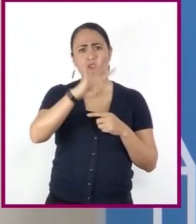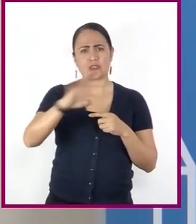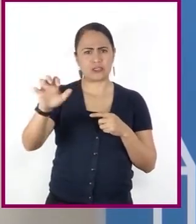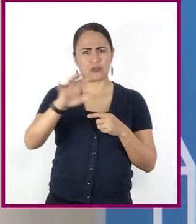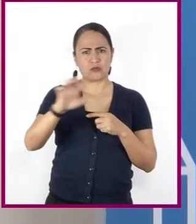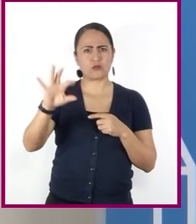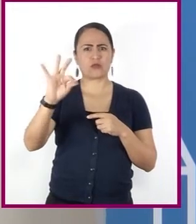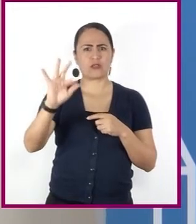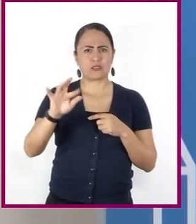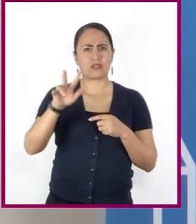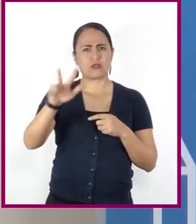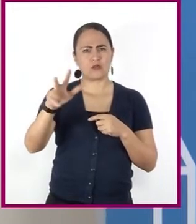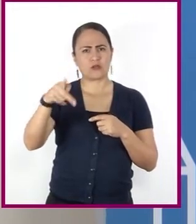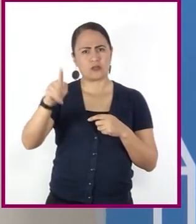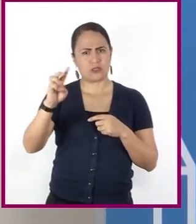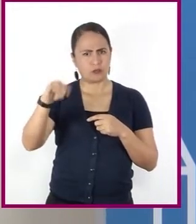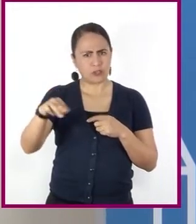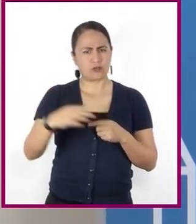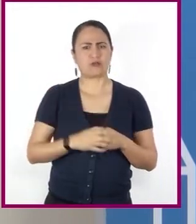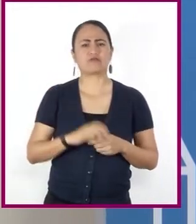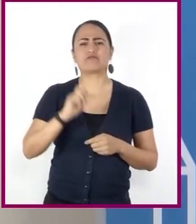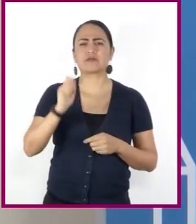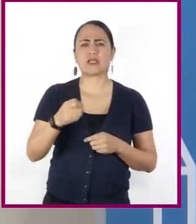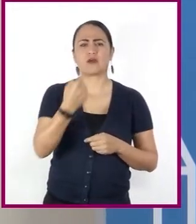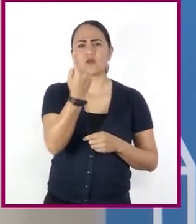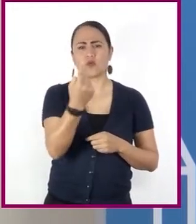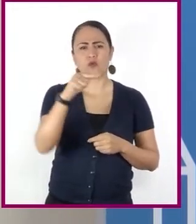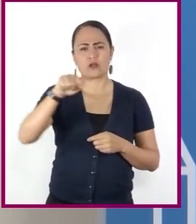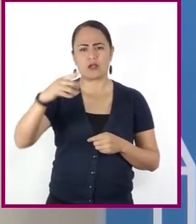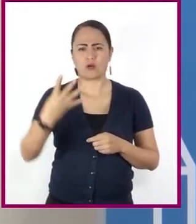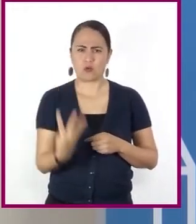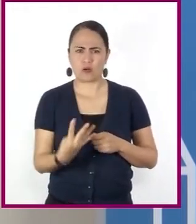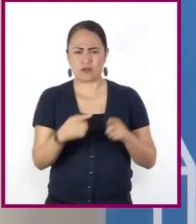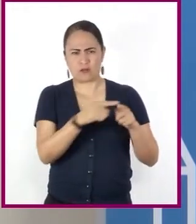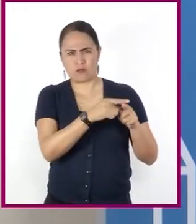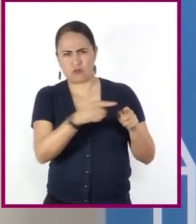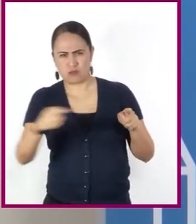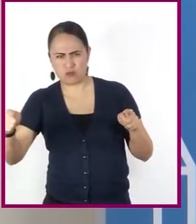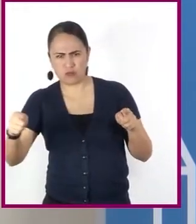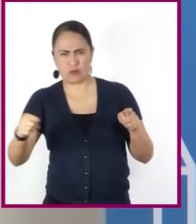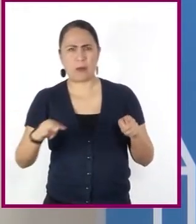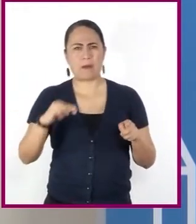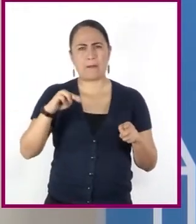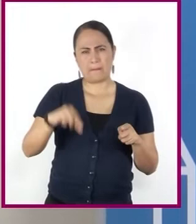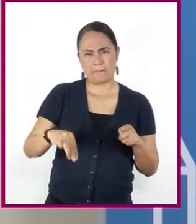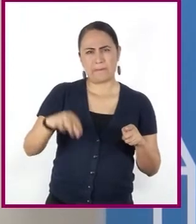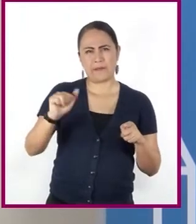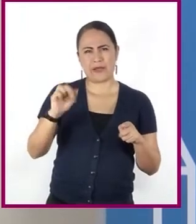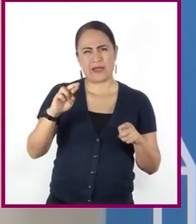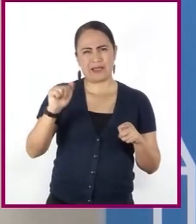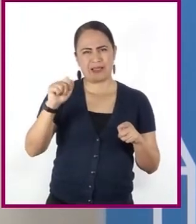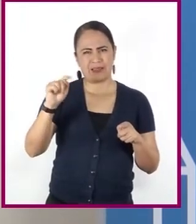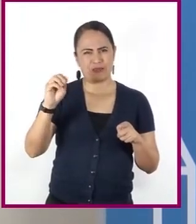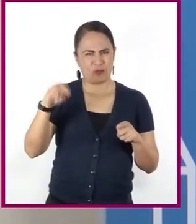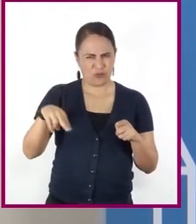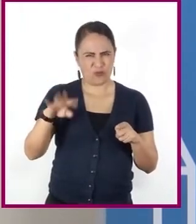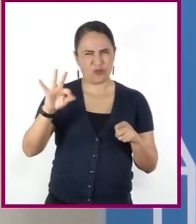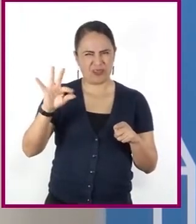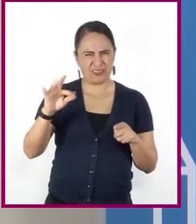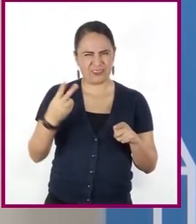10.548 kilómetros, es decir, 1/4 parte de la longitud del maratón. Si